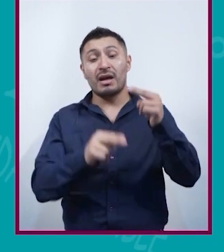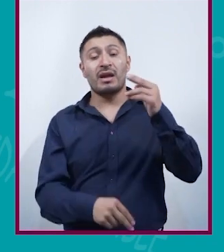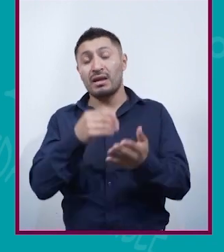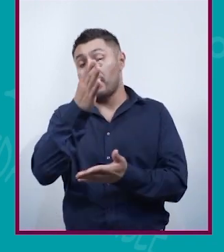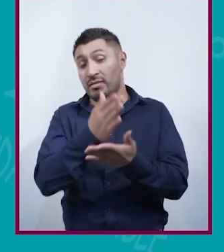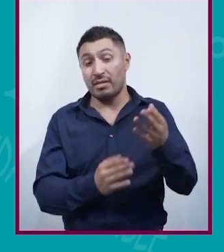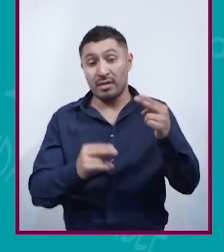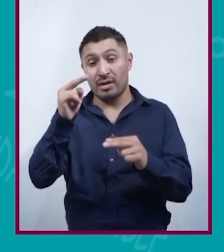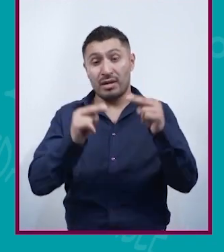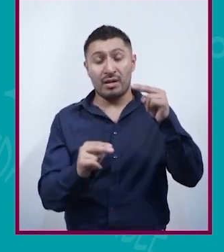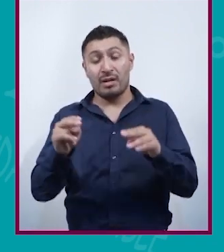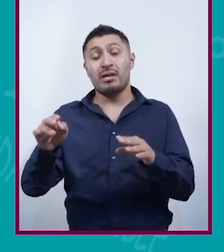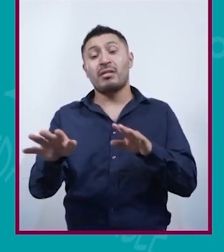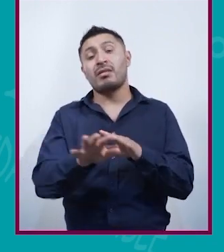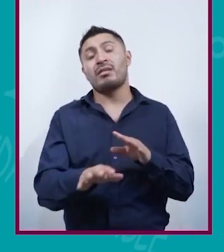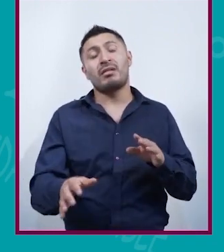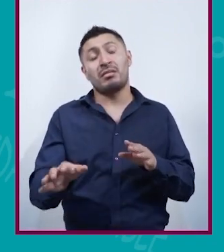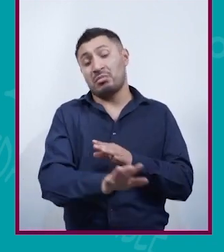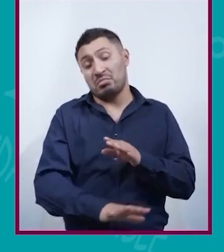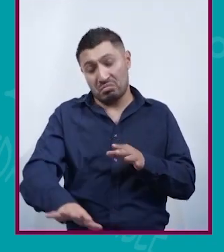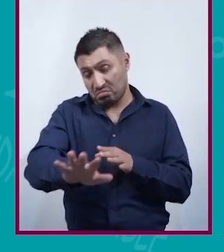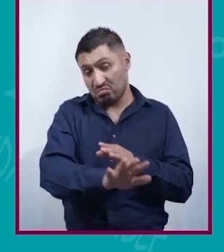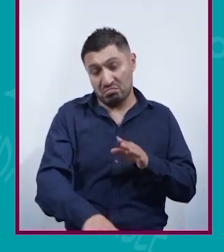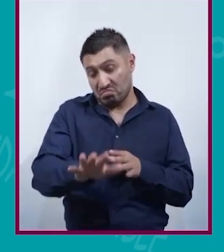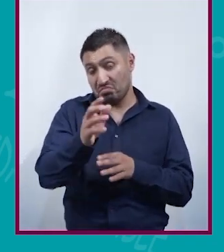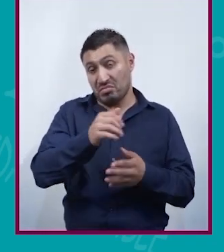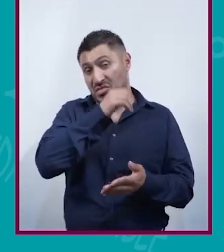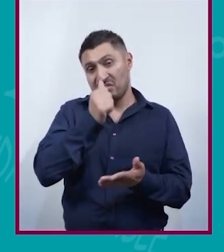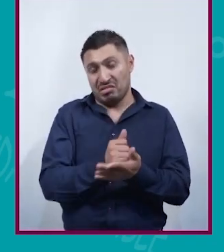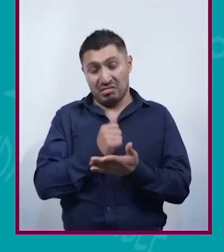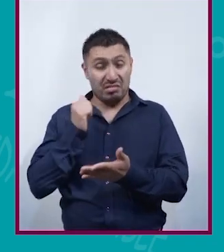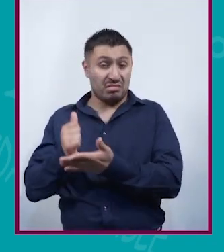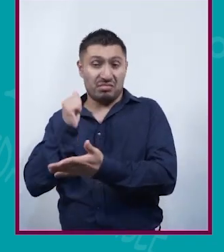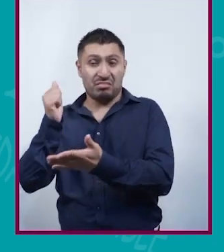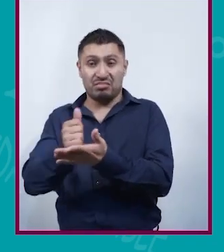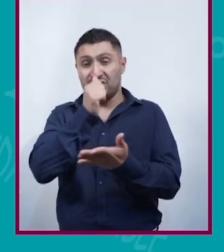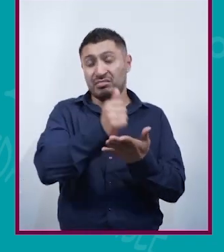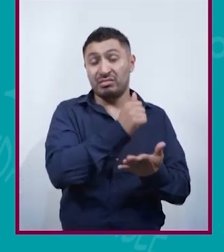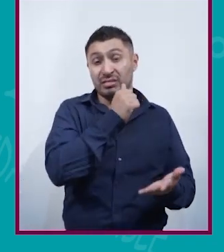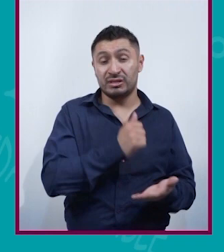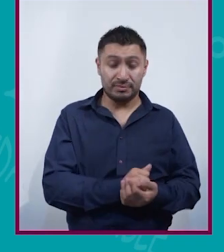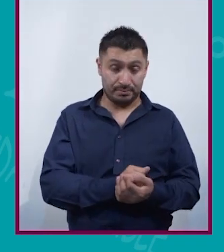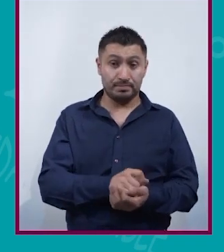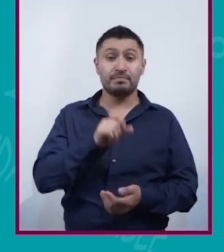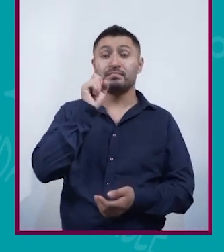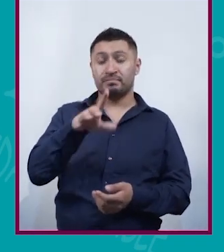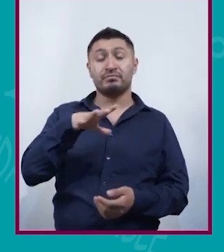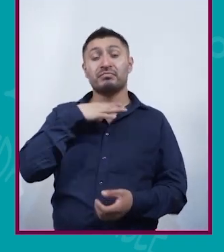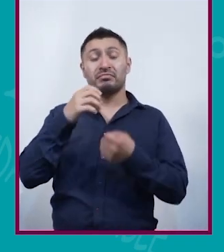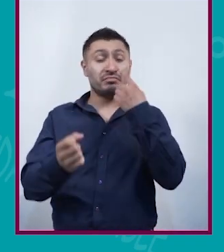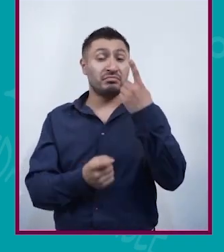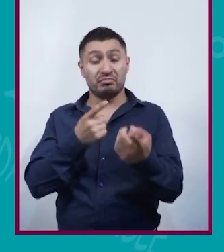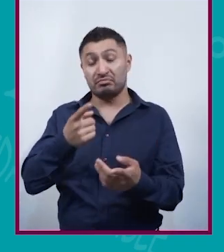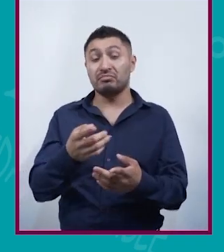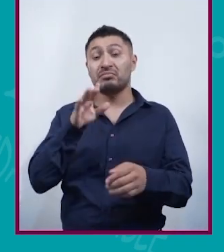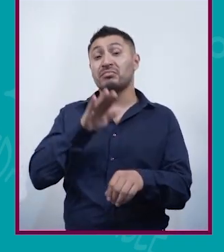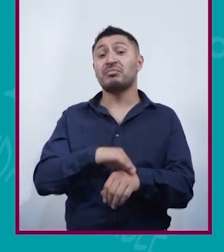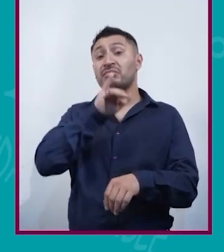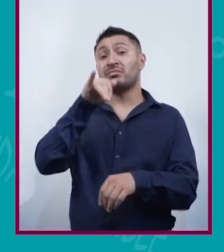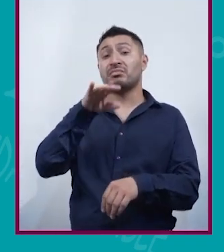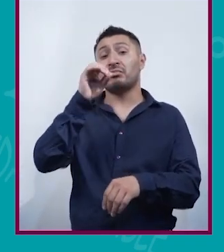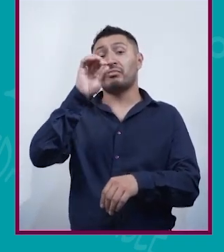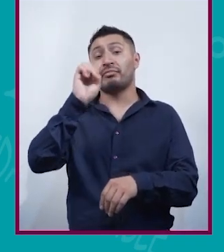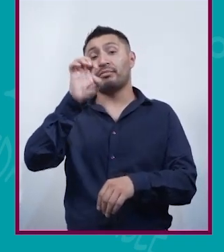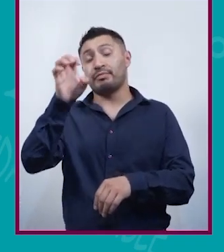cultura a los sectores de clase media y a los sectores de grupos populares de la Ciudad de México. Y algunos,